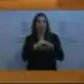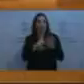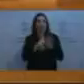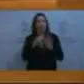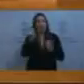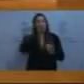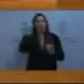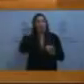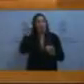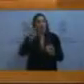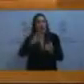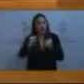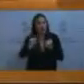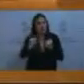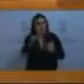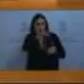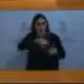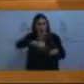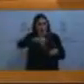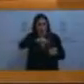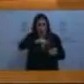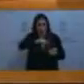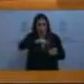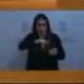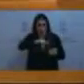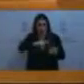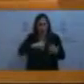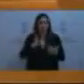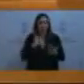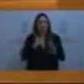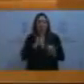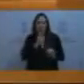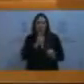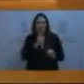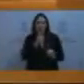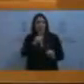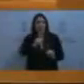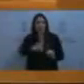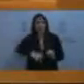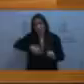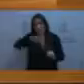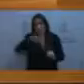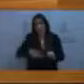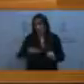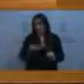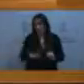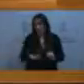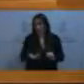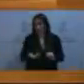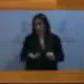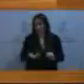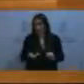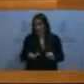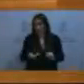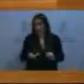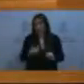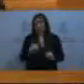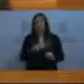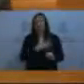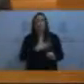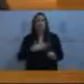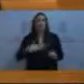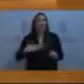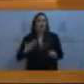sin ser código, en la zona. Y mire, de la importancia de esta cuestión, por ejemplo, le quiero